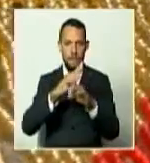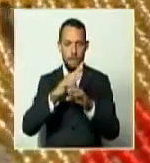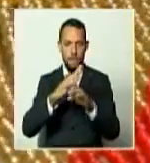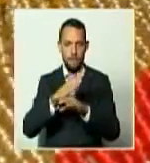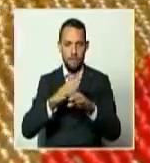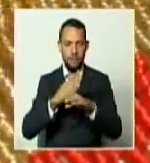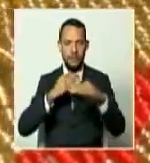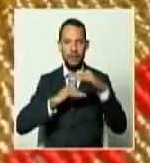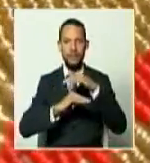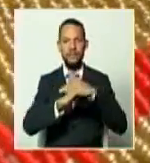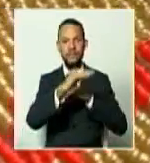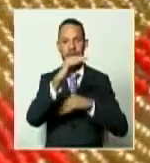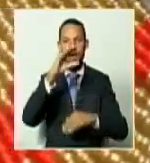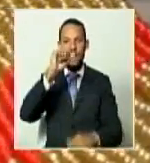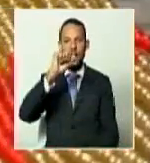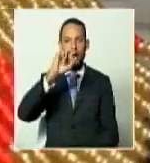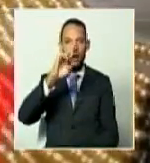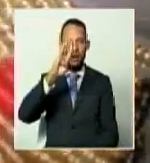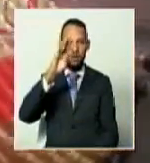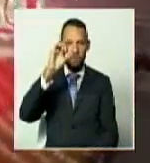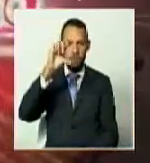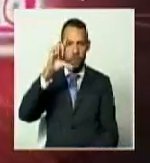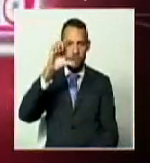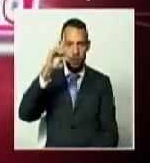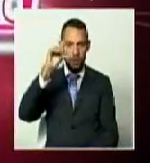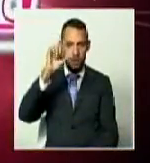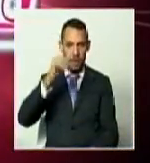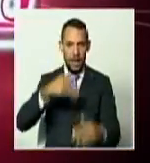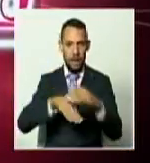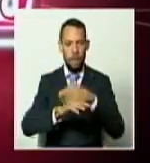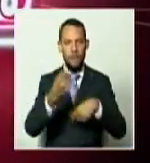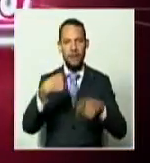piso del Centro Comercial Arboleda.